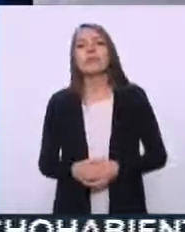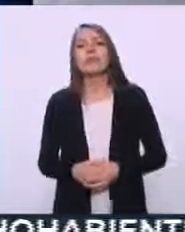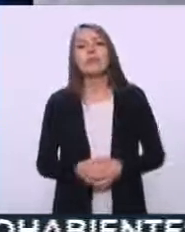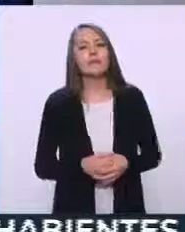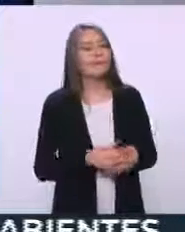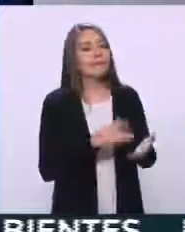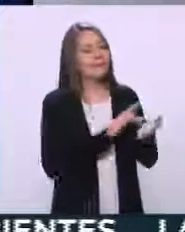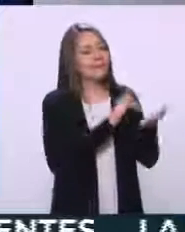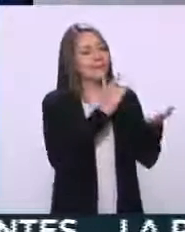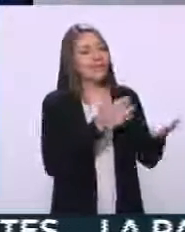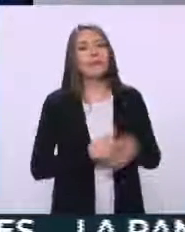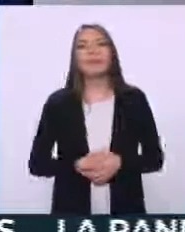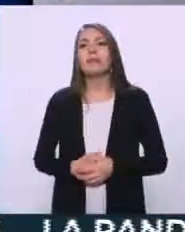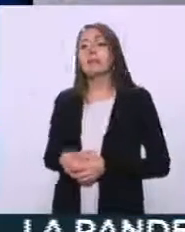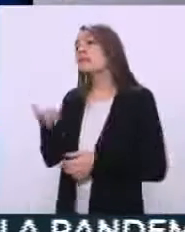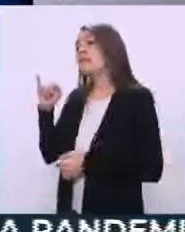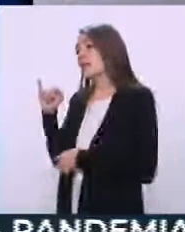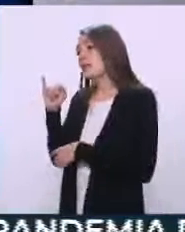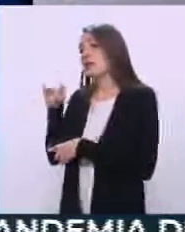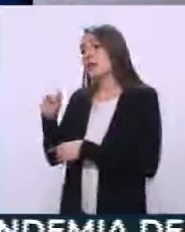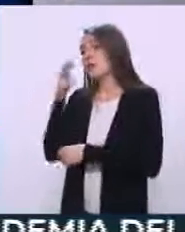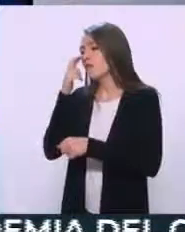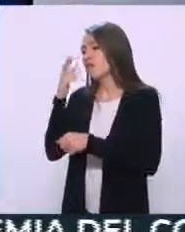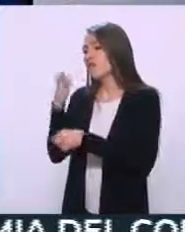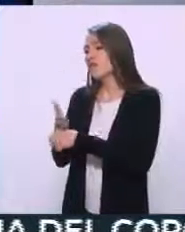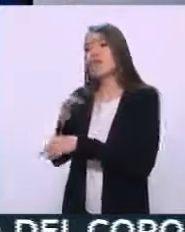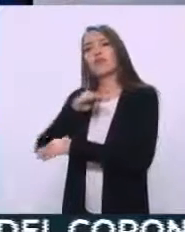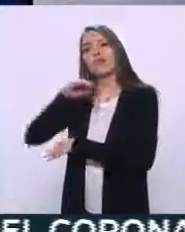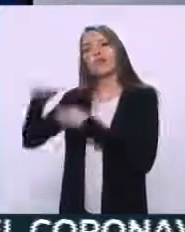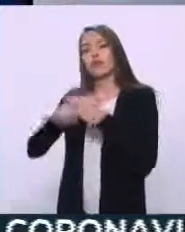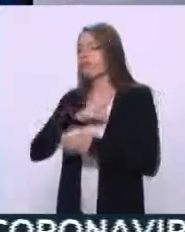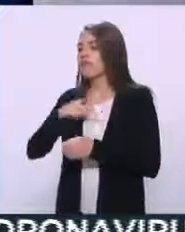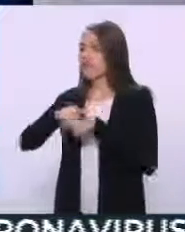Muchísimas gracias. Esta es una responsabilidad de todos y hay que seguir